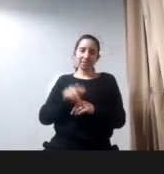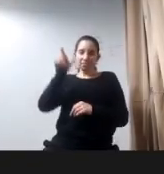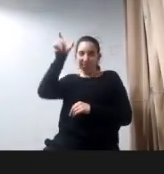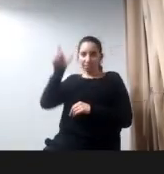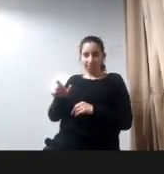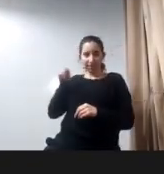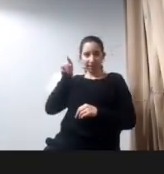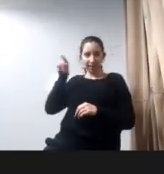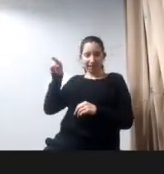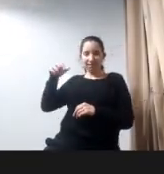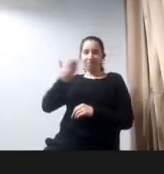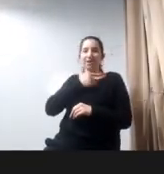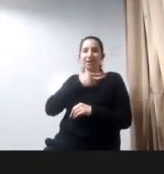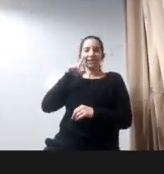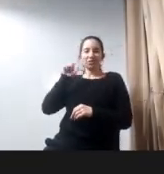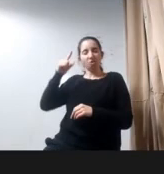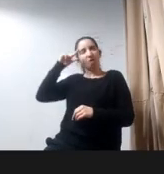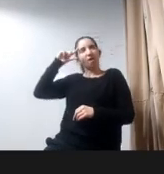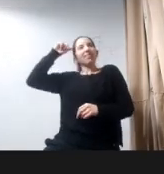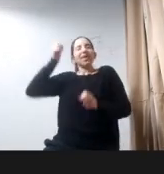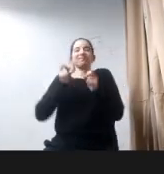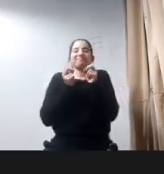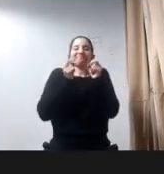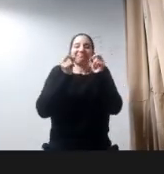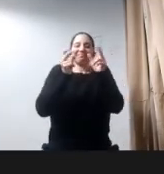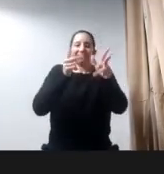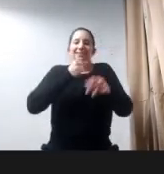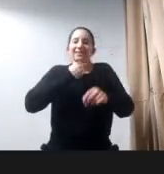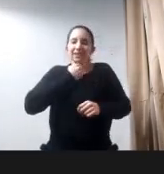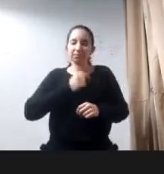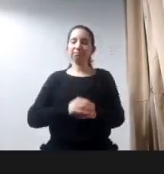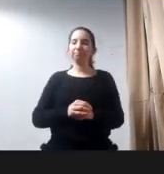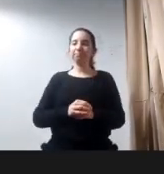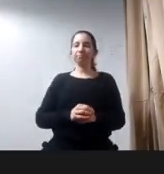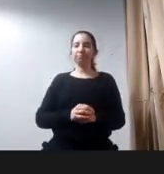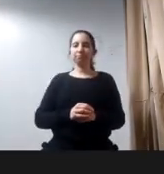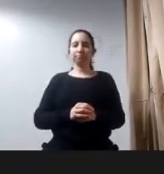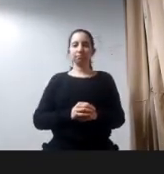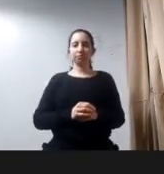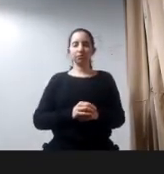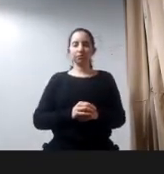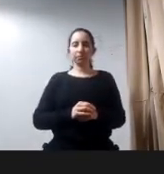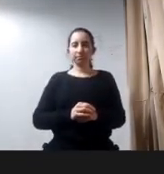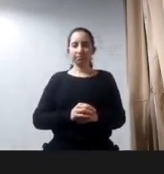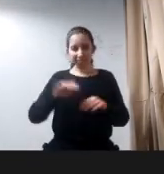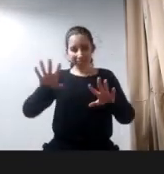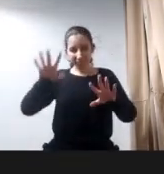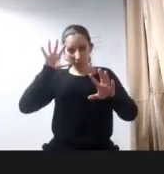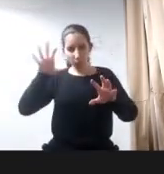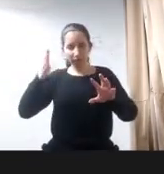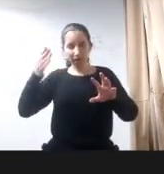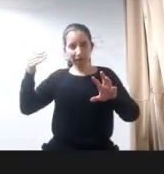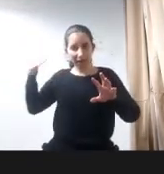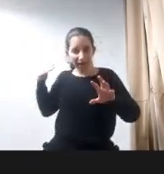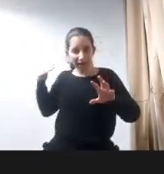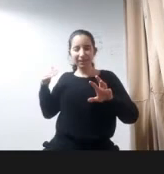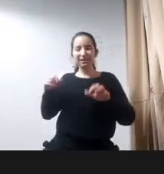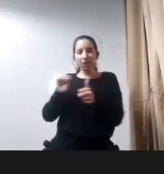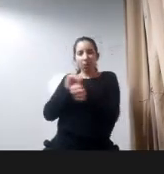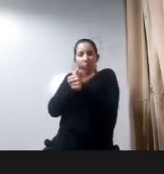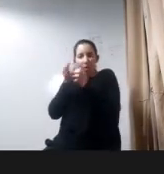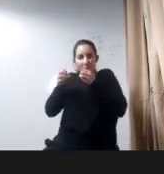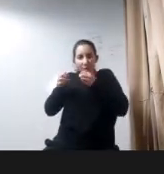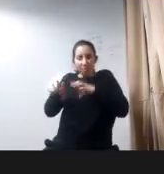yo, que me surgió a partir de lo de Mauro, que es que, no sé si se acuerdan, que al principio de la